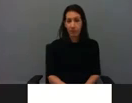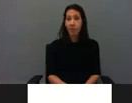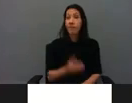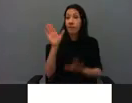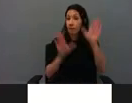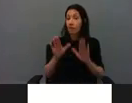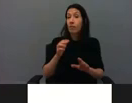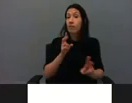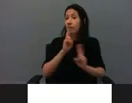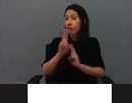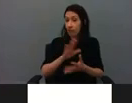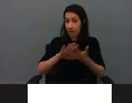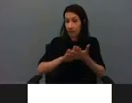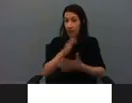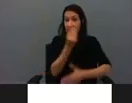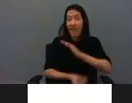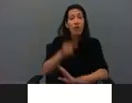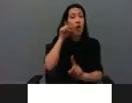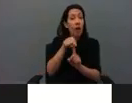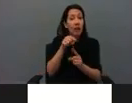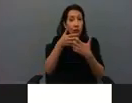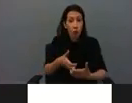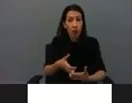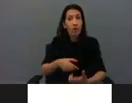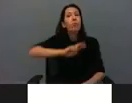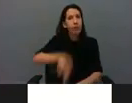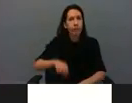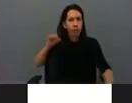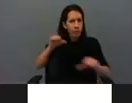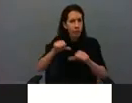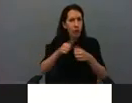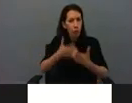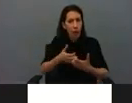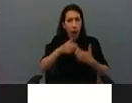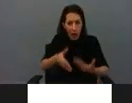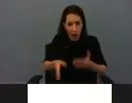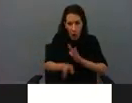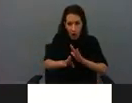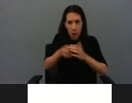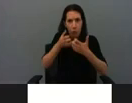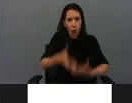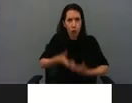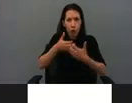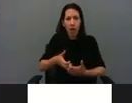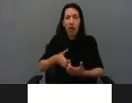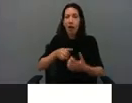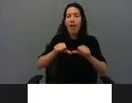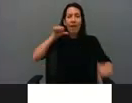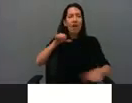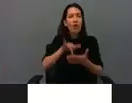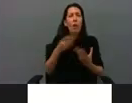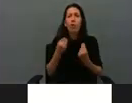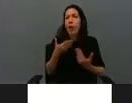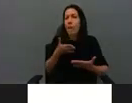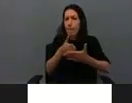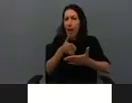Naciste para luchar. Has luchado. Sigues luchando, te has enfrentado a muchas barreras,